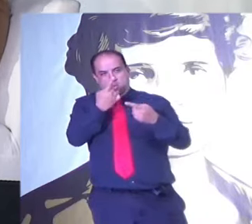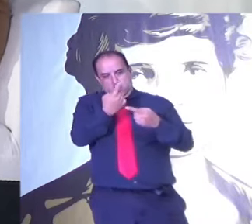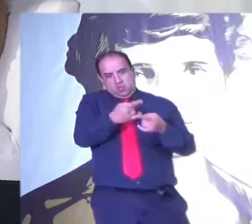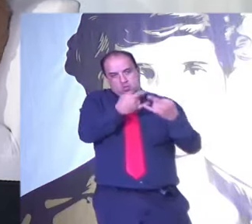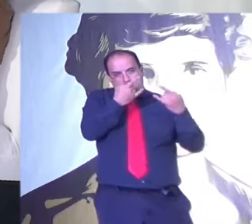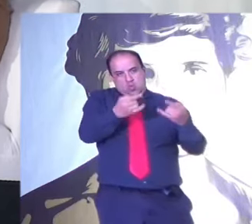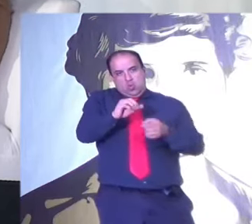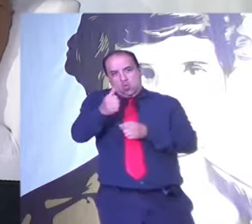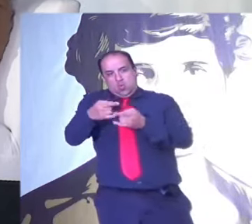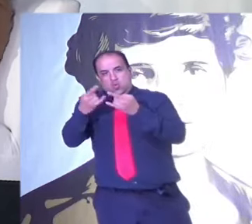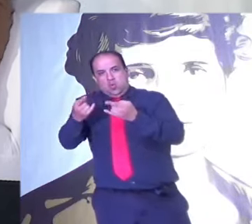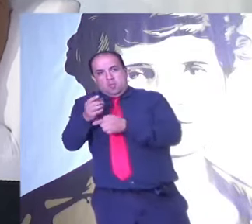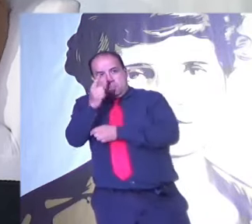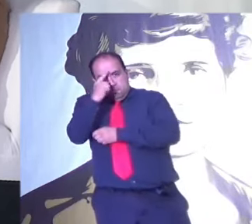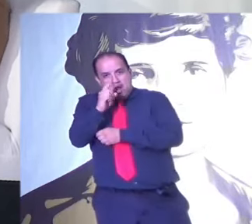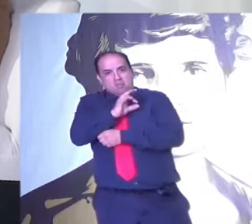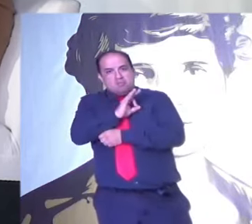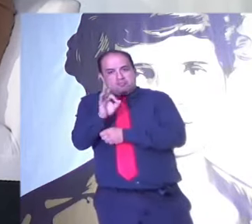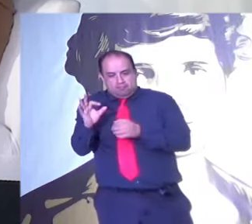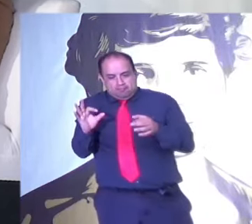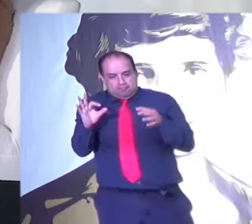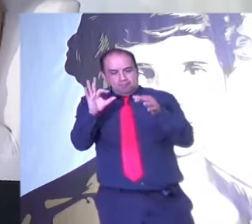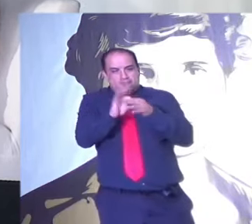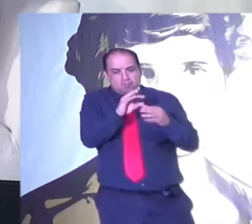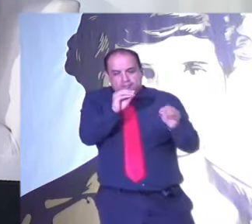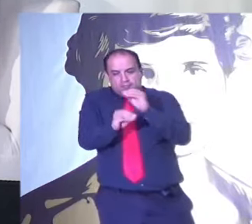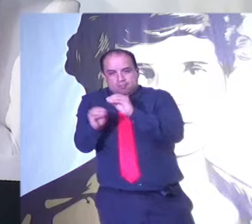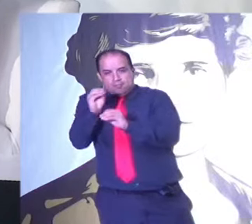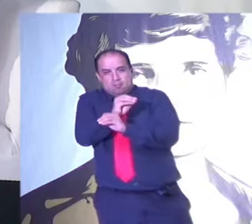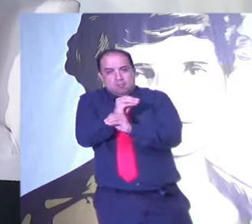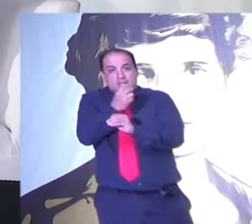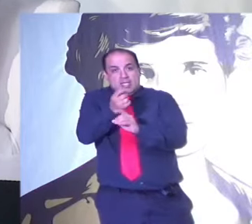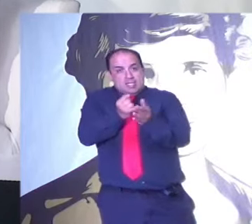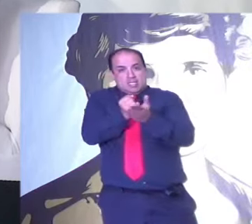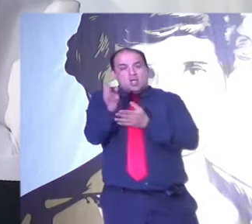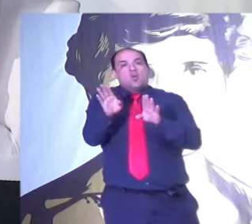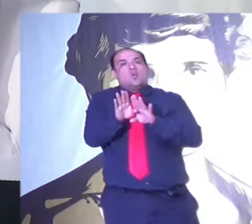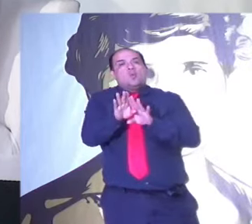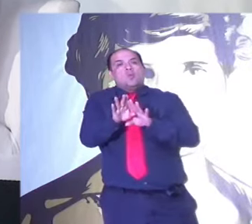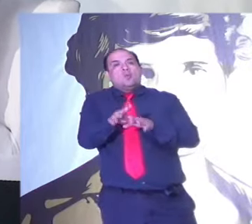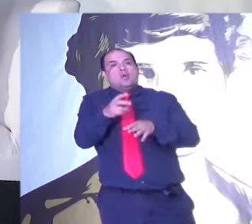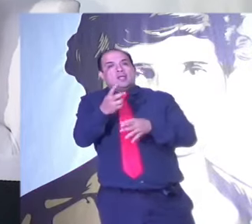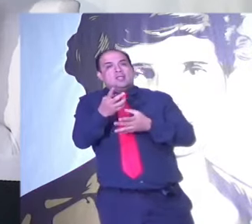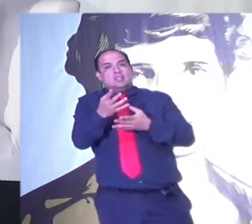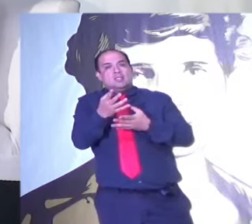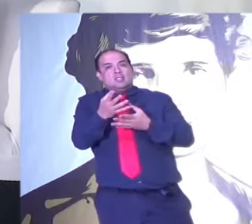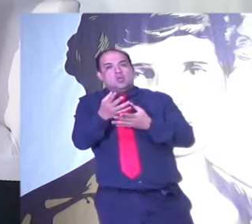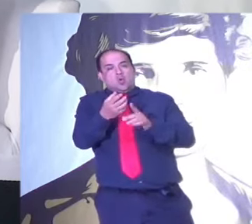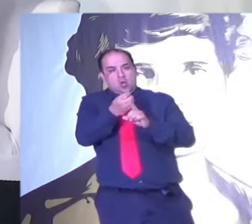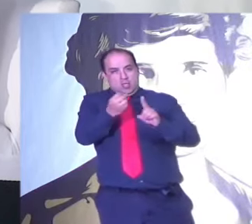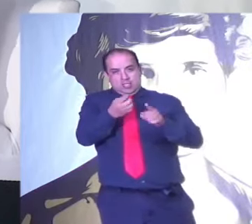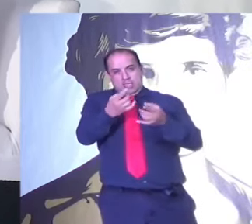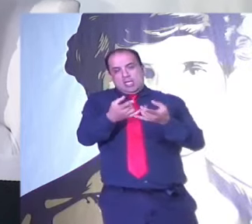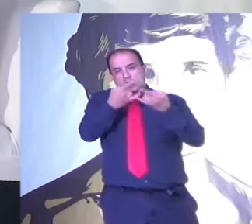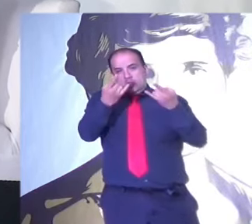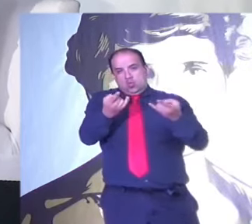poder incluir partes de uno en otro, decidiste, y entonces ¿cómo afectó eso a un cuento que en teoría ya estaba cerrado?